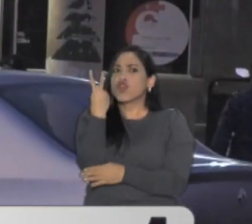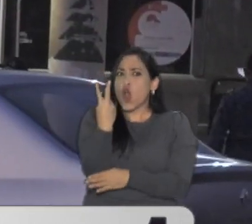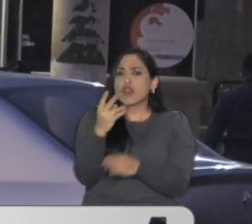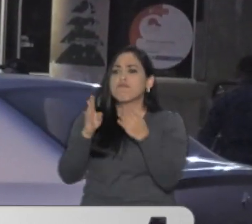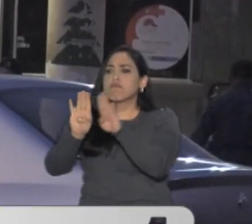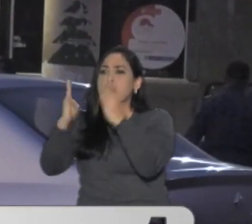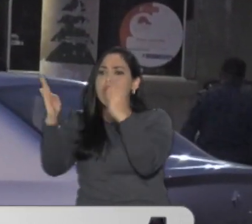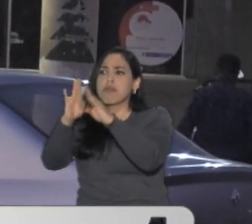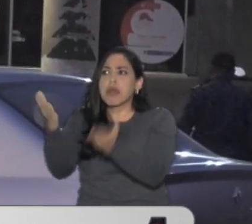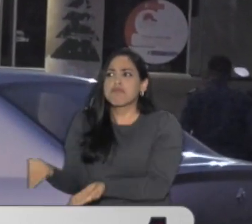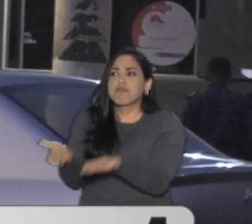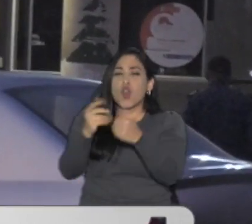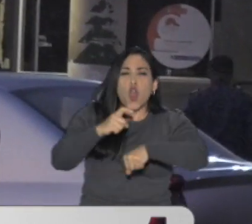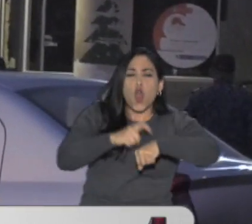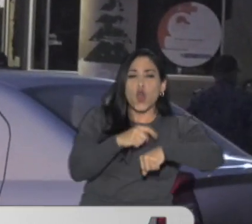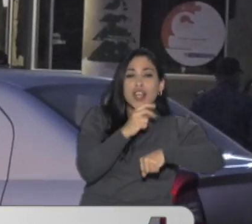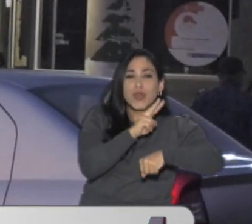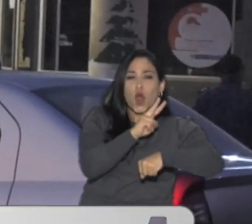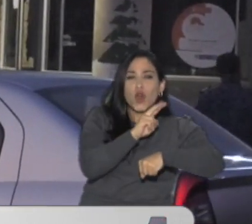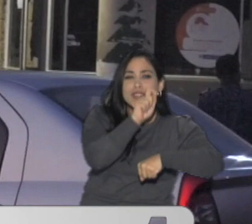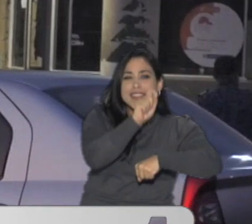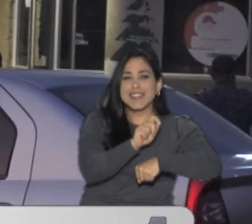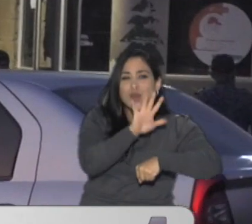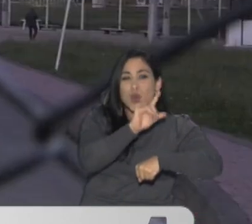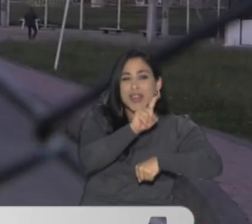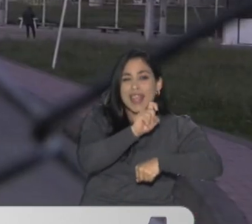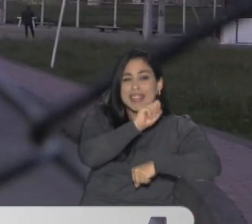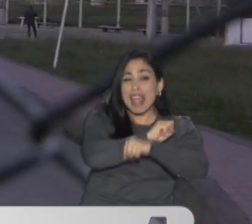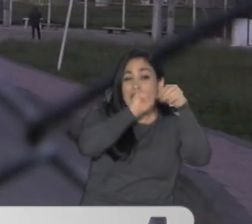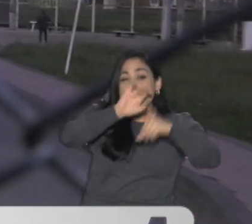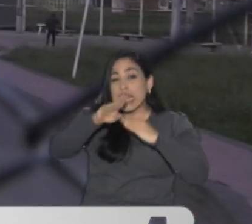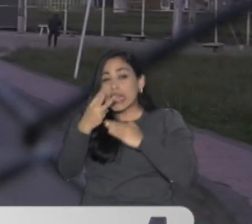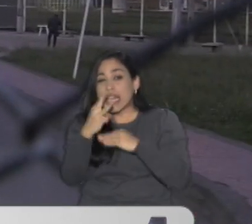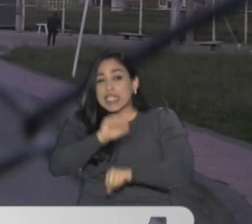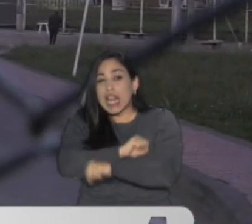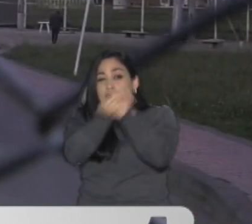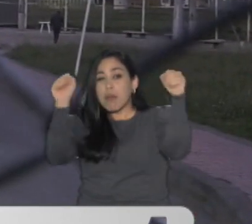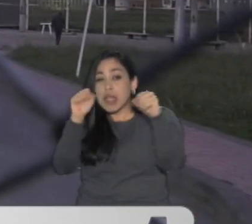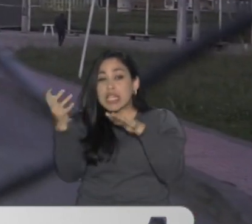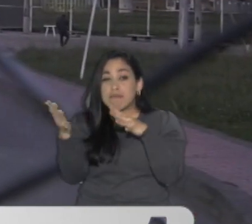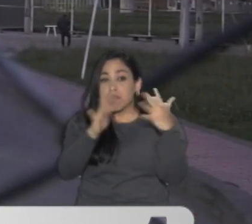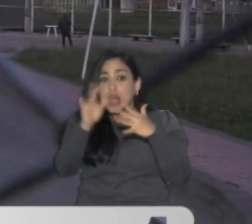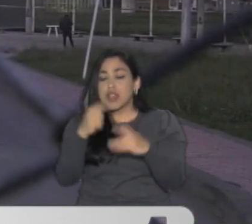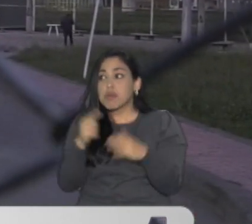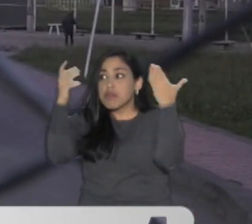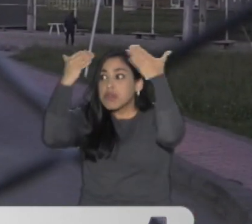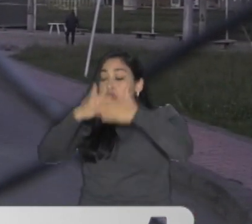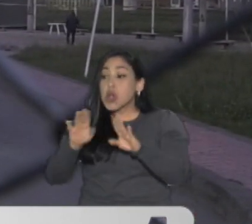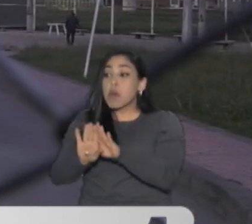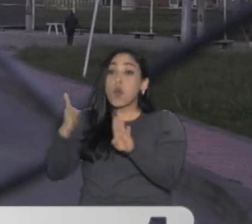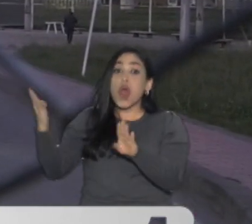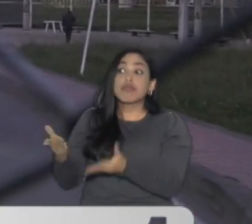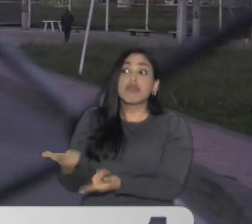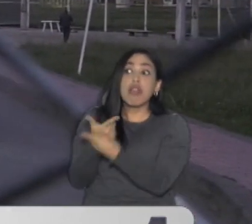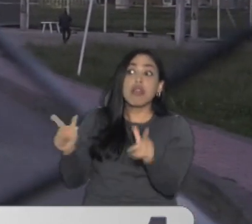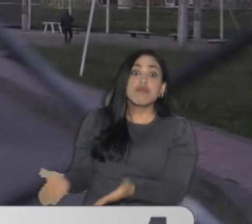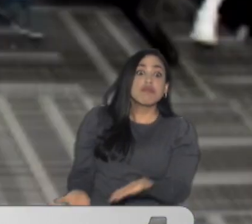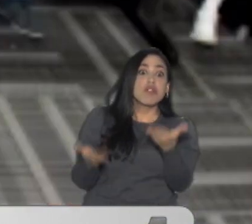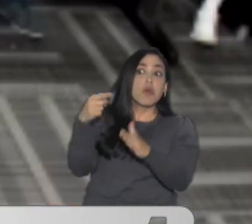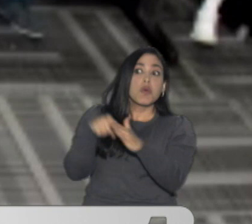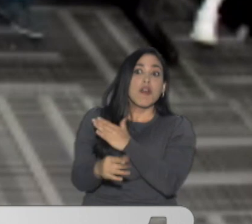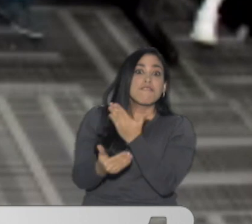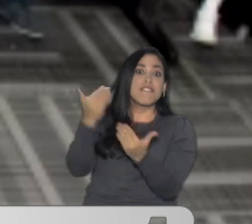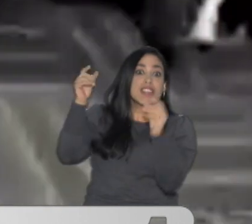puertas internas entre las 12 y 56 y la 1 y 3 de la mañana para facilitar la salida del narco del Clan del Golfo. La Fiscalía